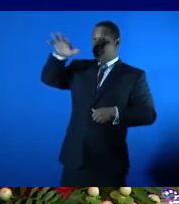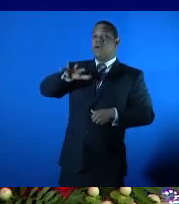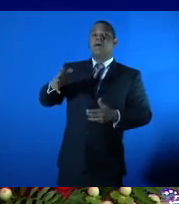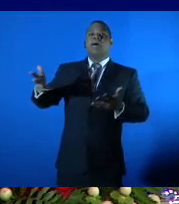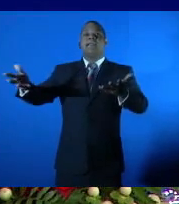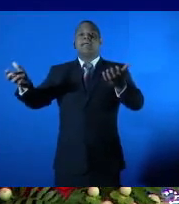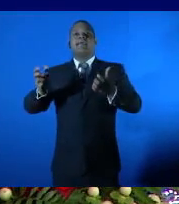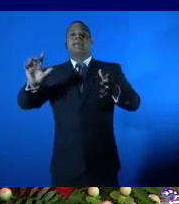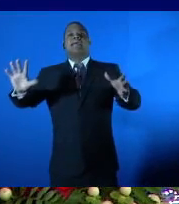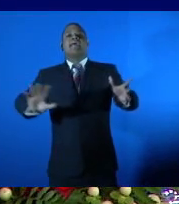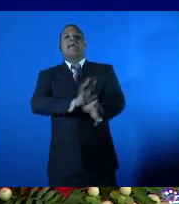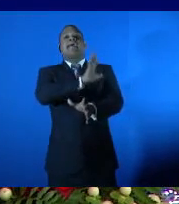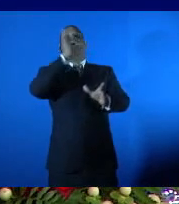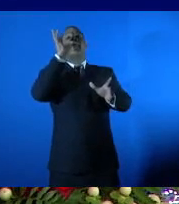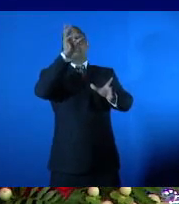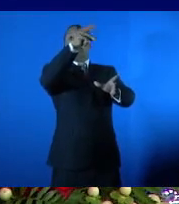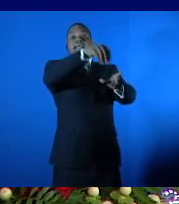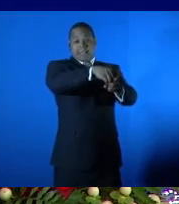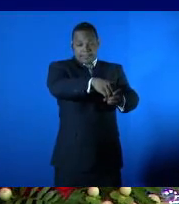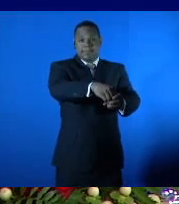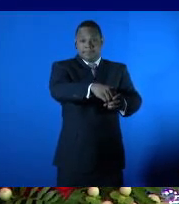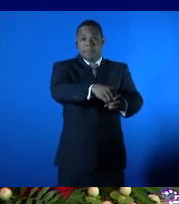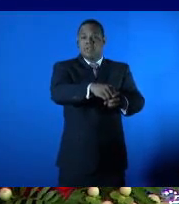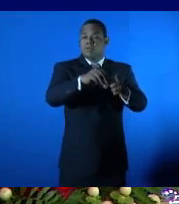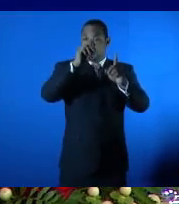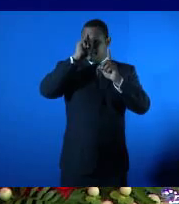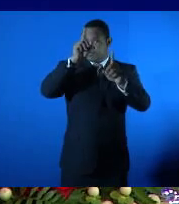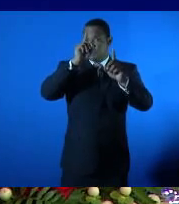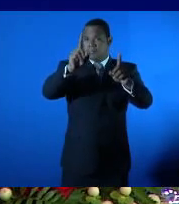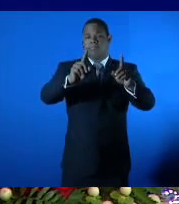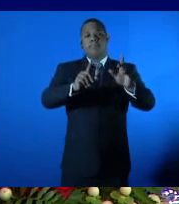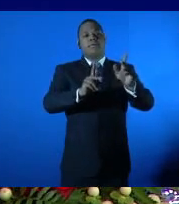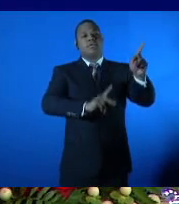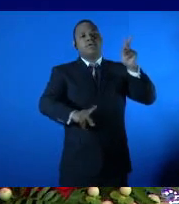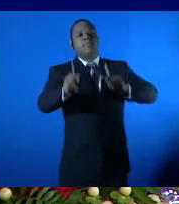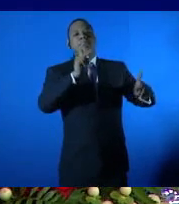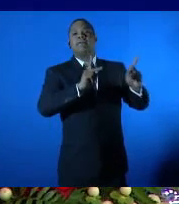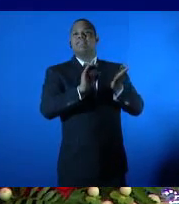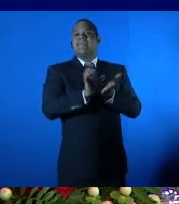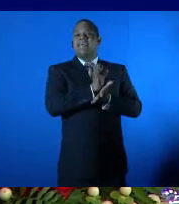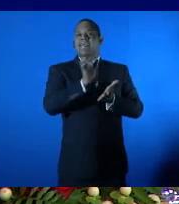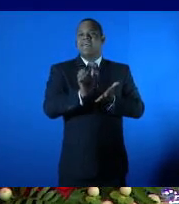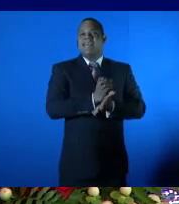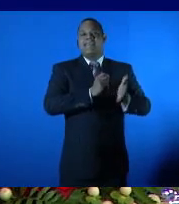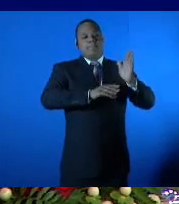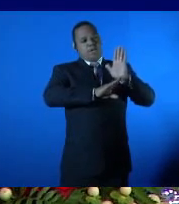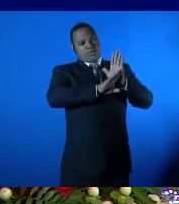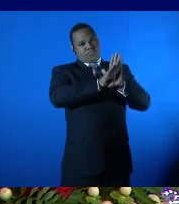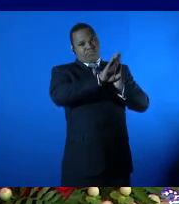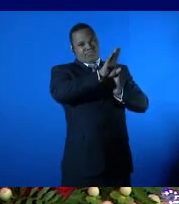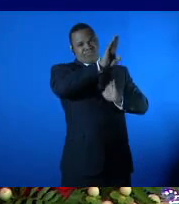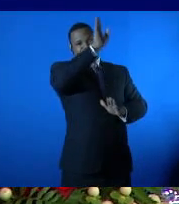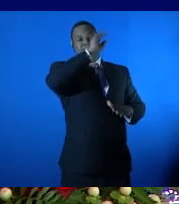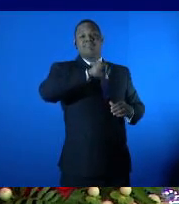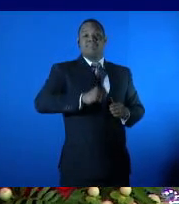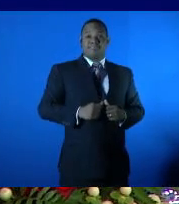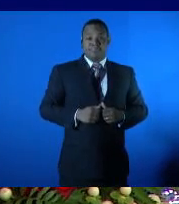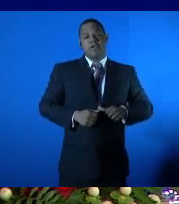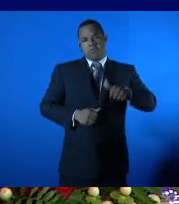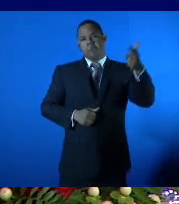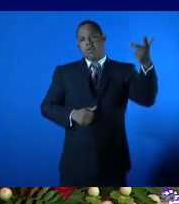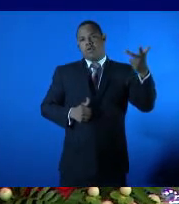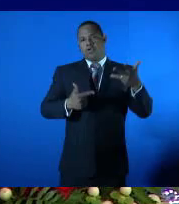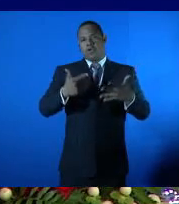marco del progreso social y económico y en otros